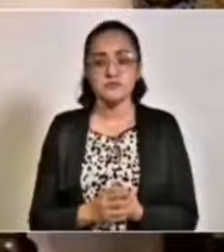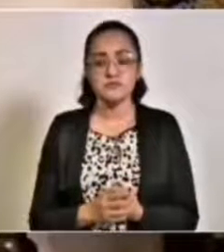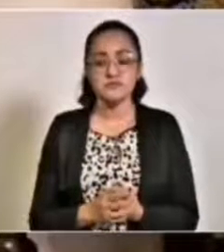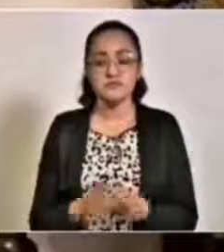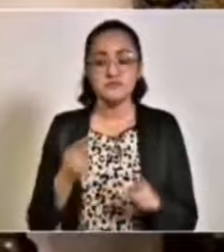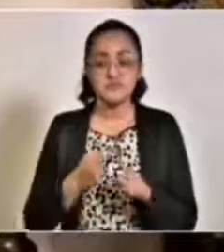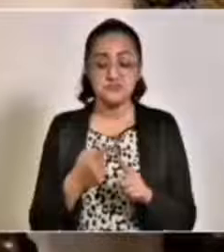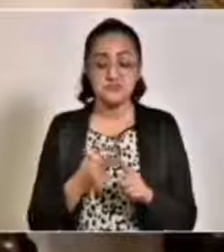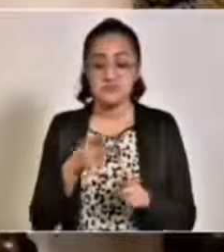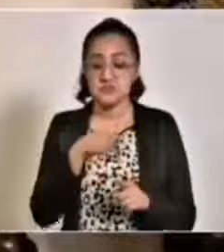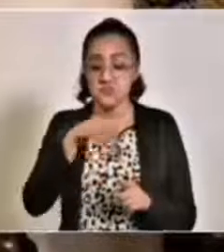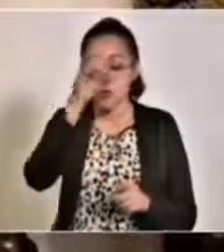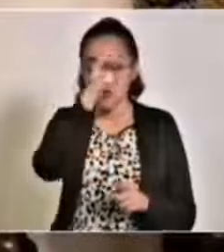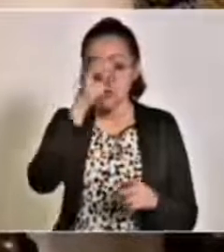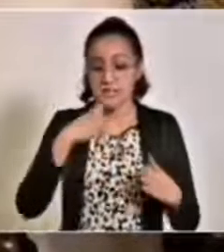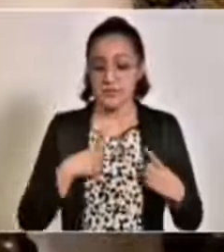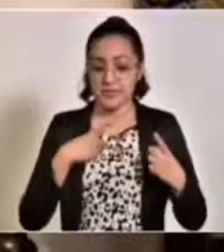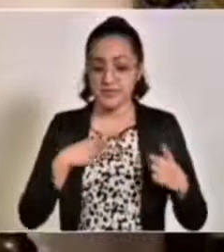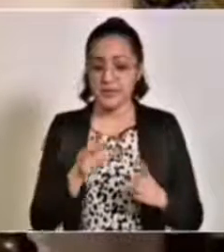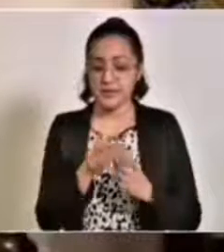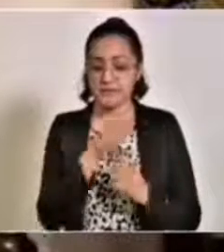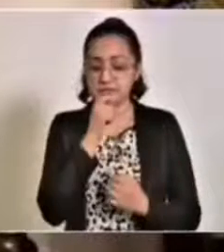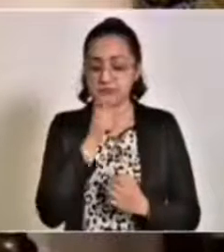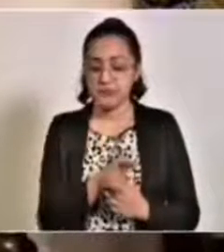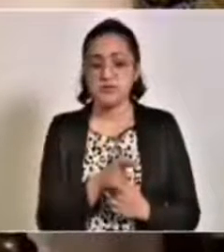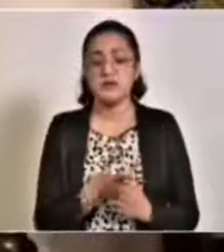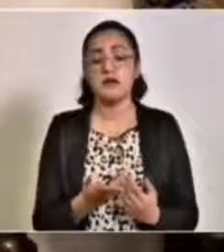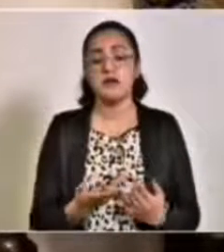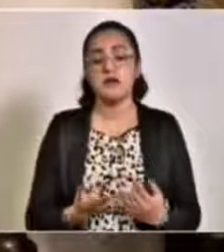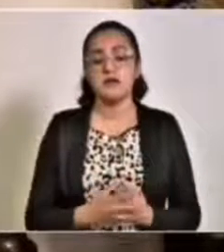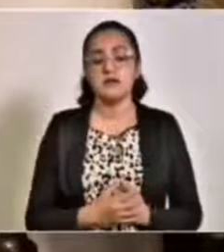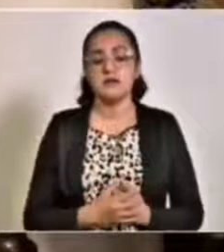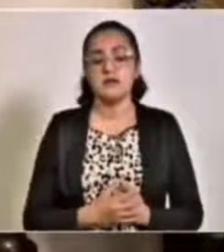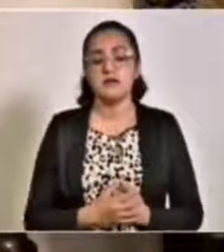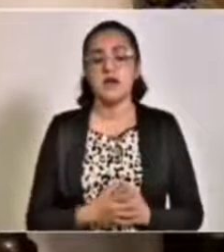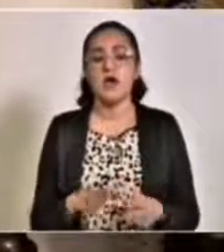la opinión que da este comité es que